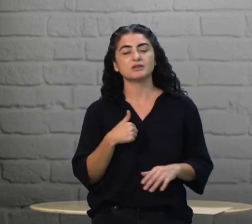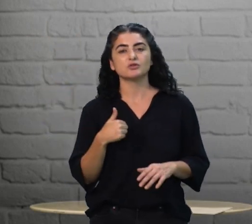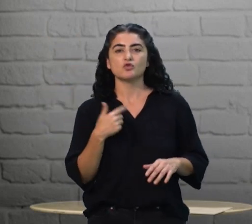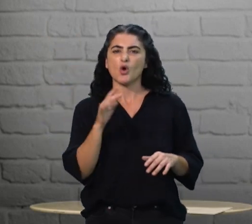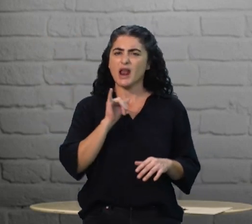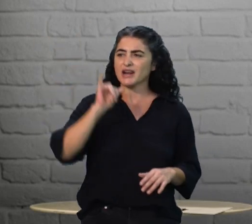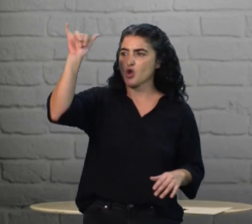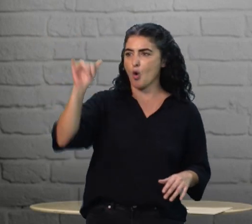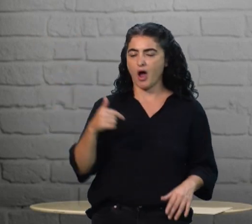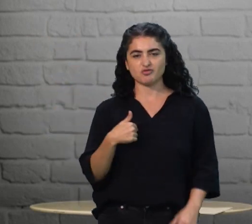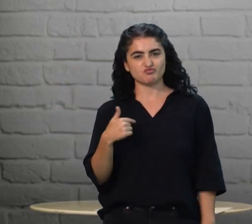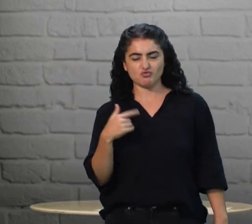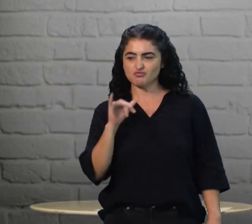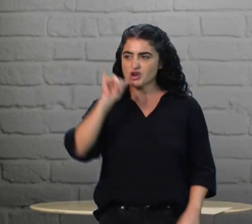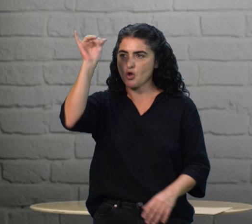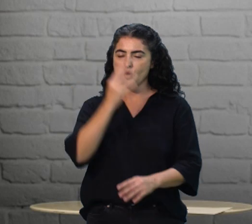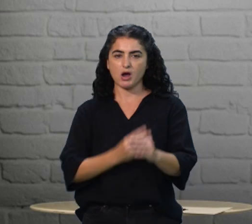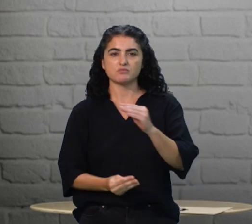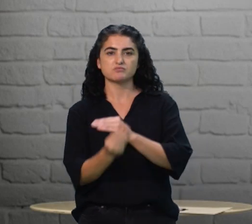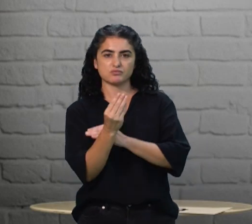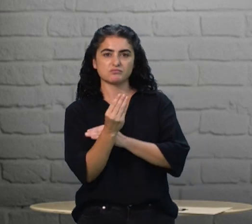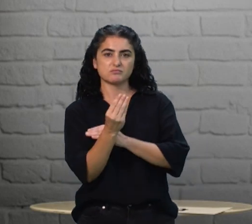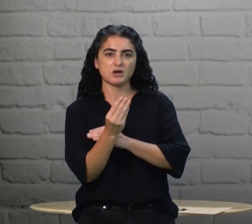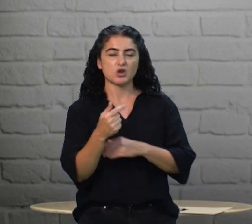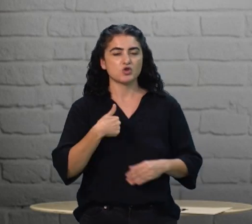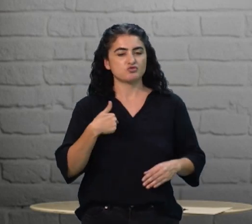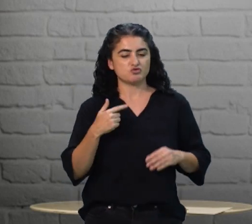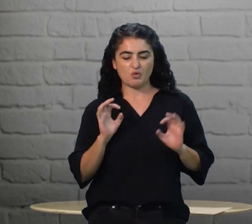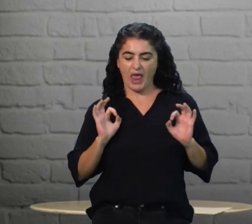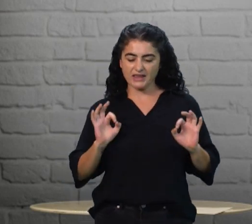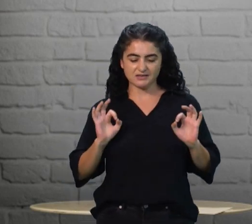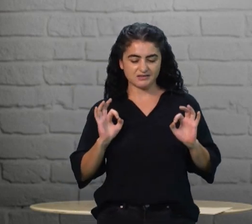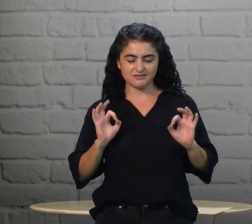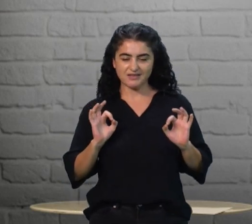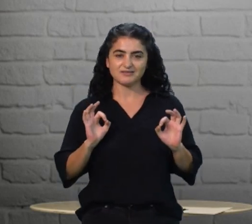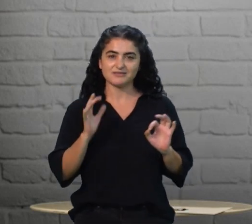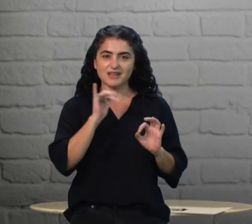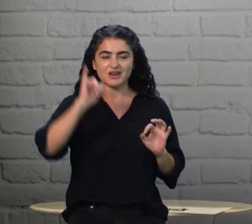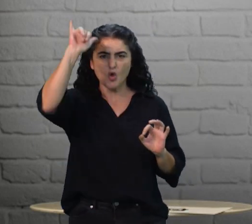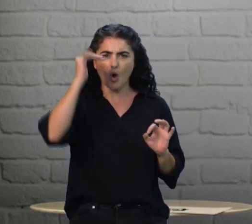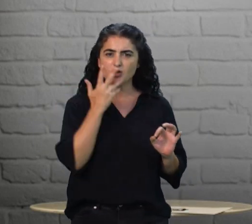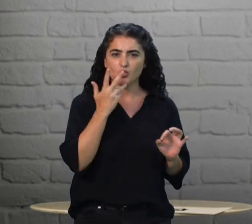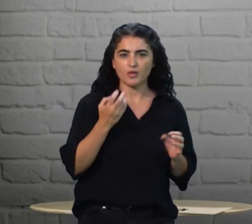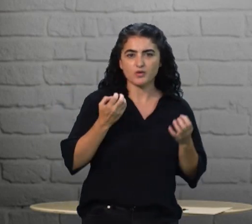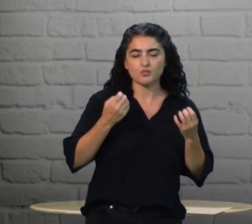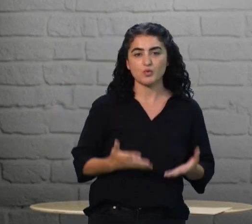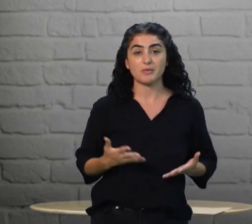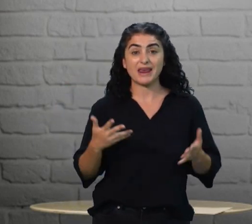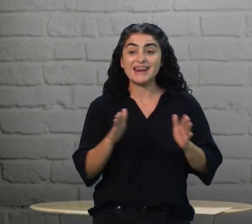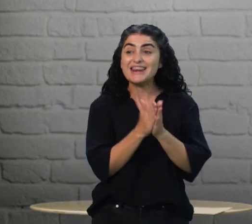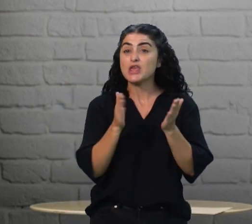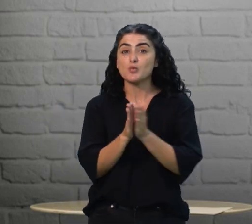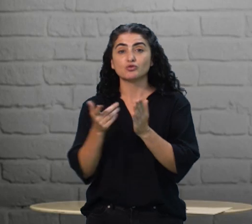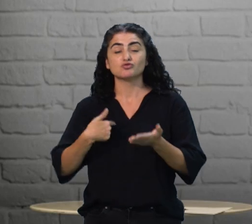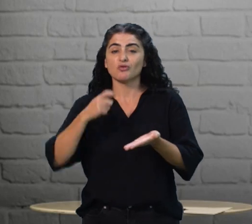que soy riojana de que de que tengo esas raíces de que conozco La Rioja y en los libros que escribo